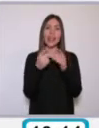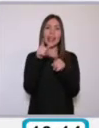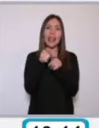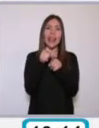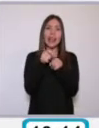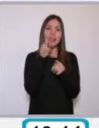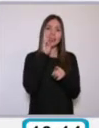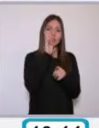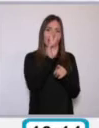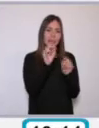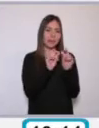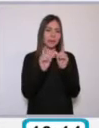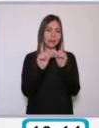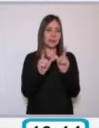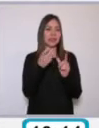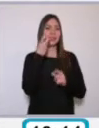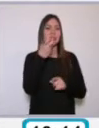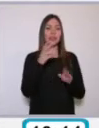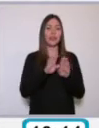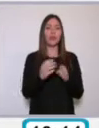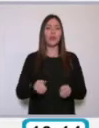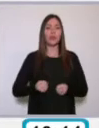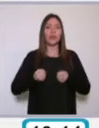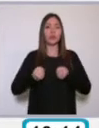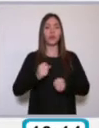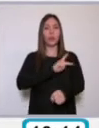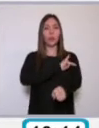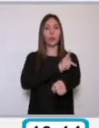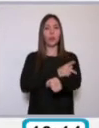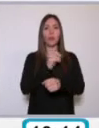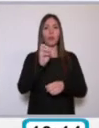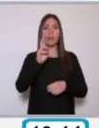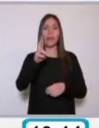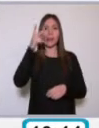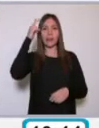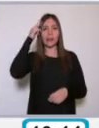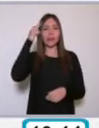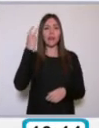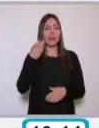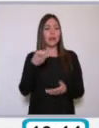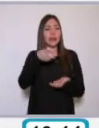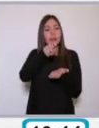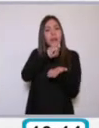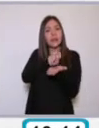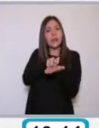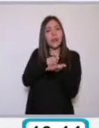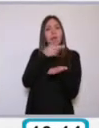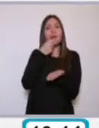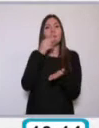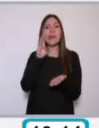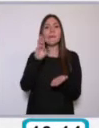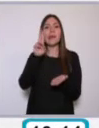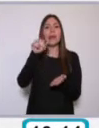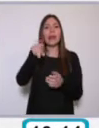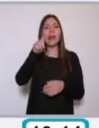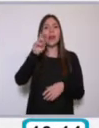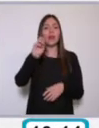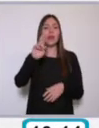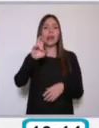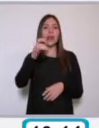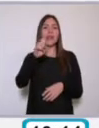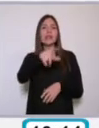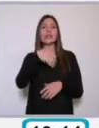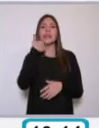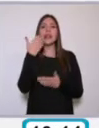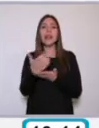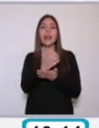la ironía y este poderío de Porfirio Díaz, ¿no? Es Porfirio Díaz, tiene en la mano a Bernardo Reyes en uno de sus intentos por lanzarse y casi